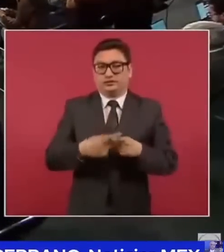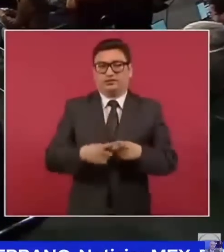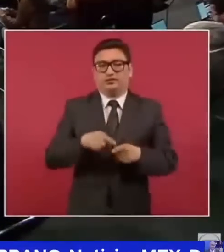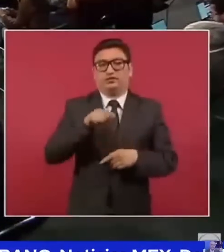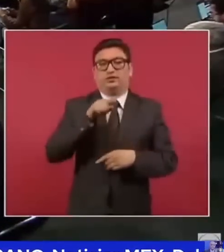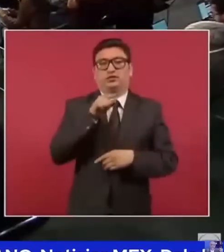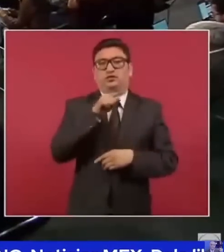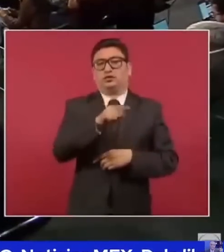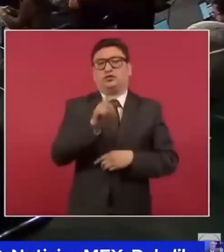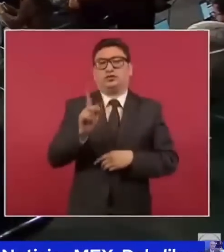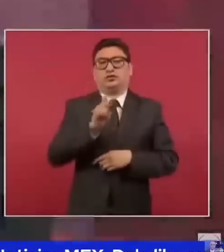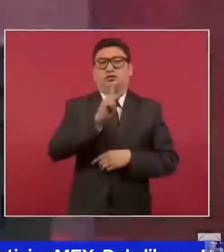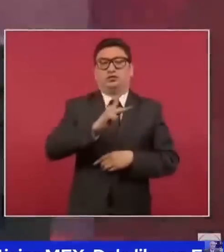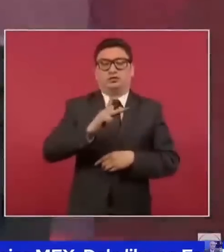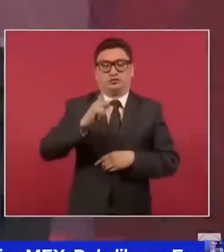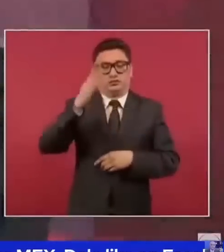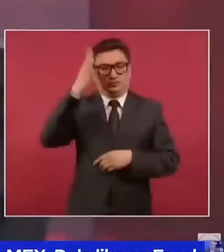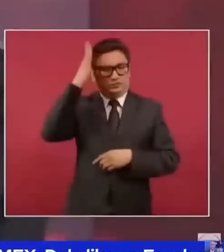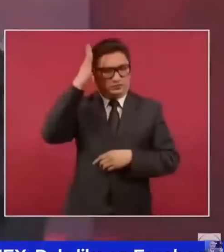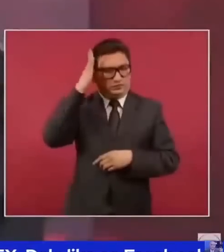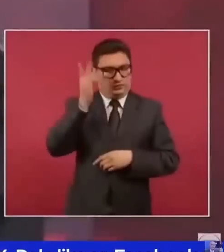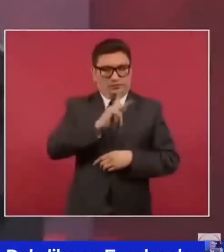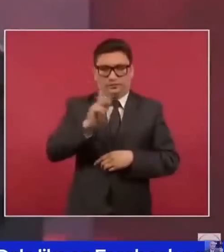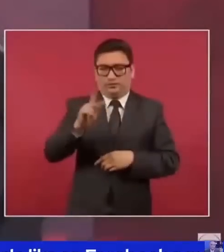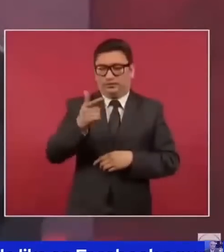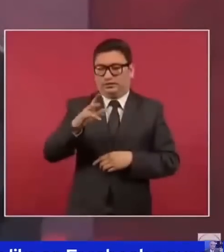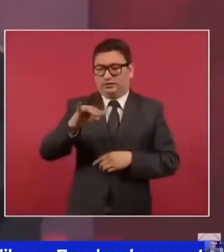de García Luna.